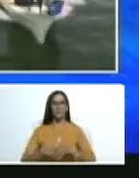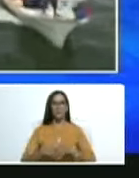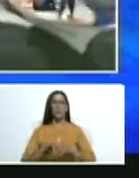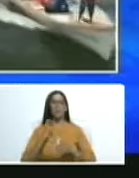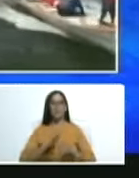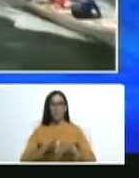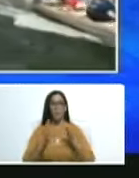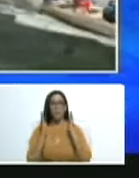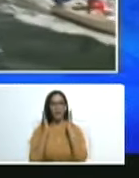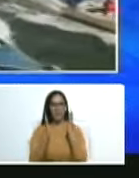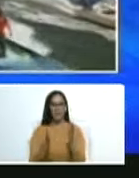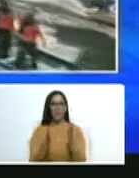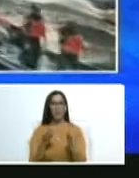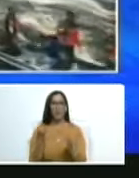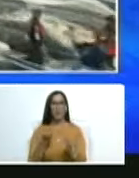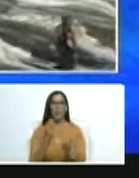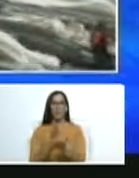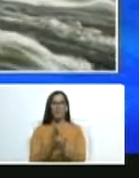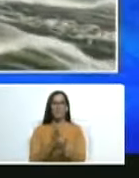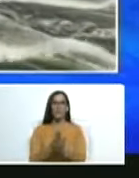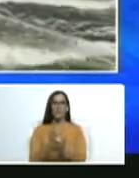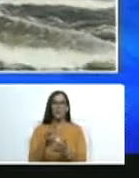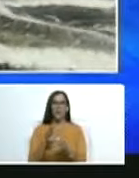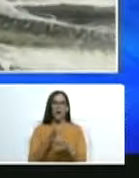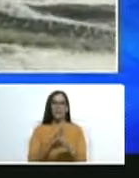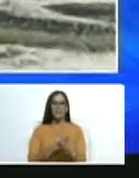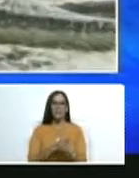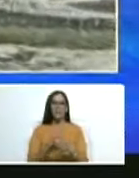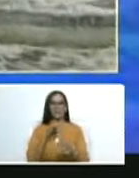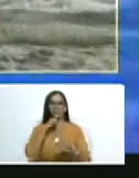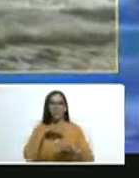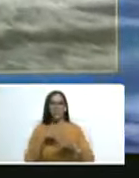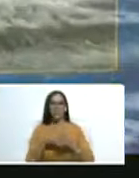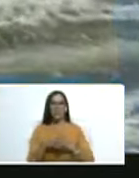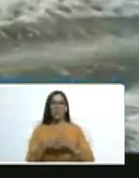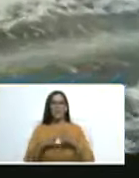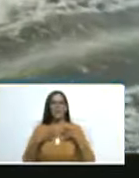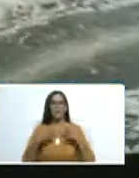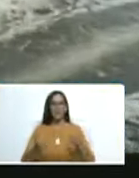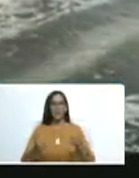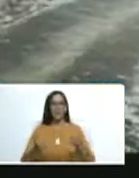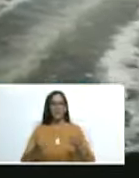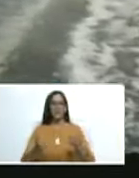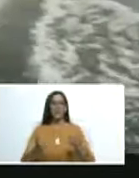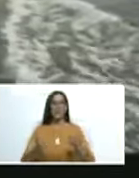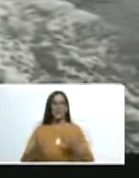estamos atendiendo como nunca antes en la historia, para recuperar el lago